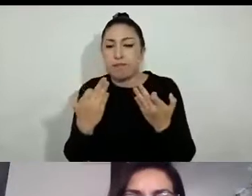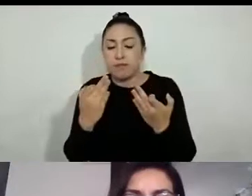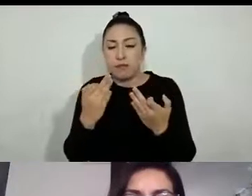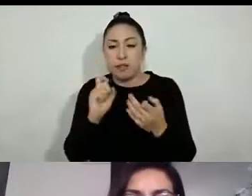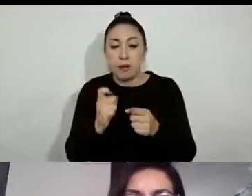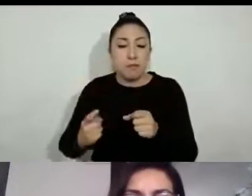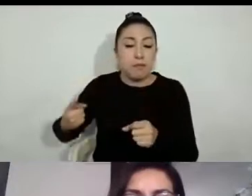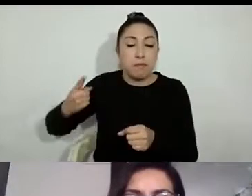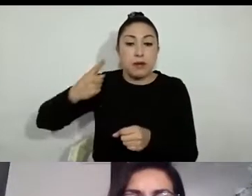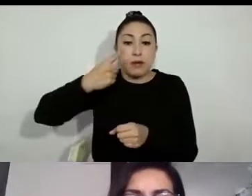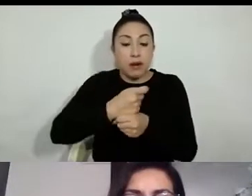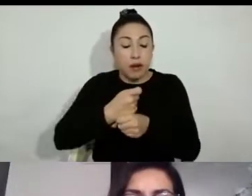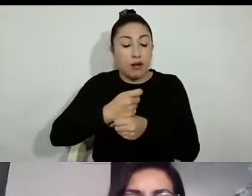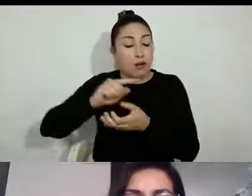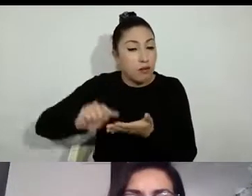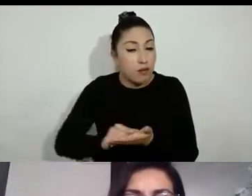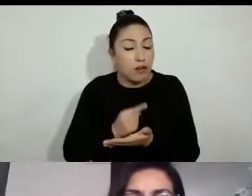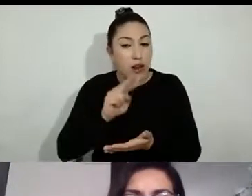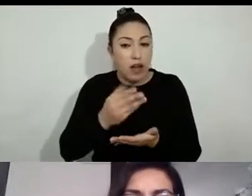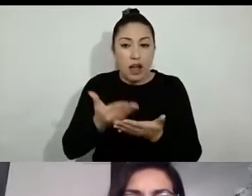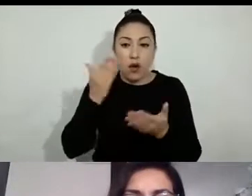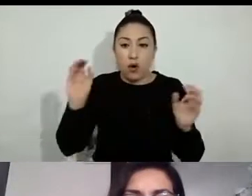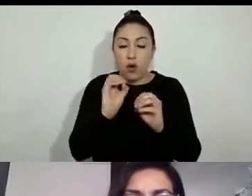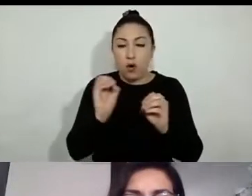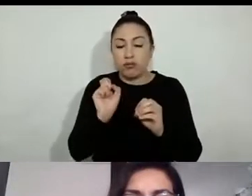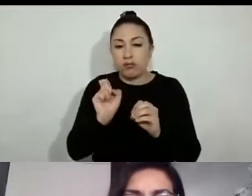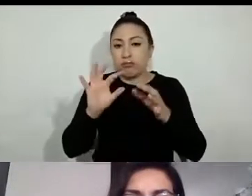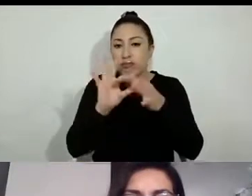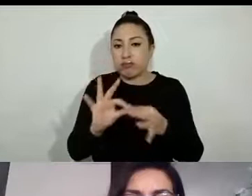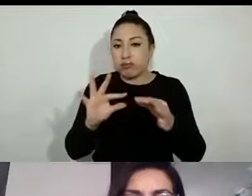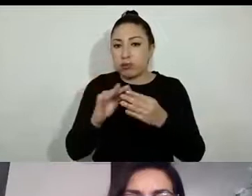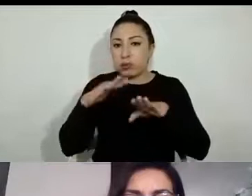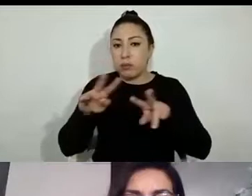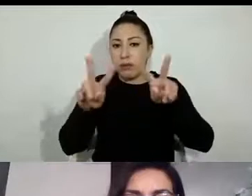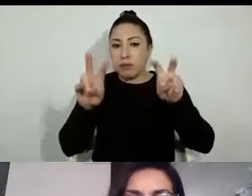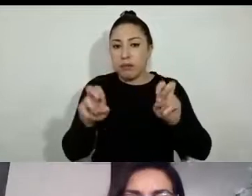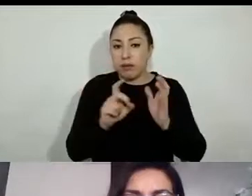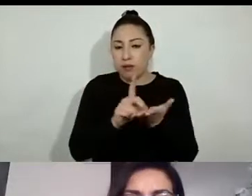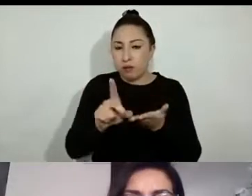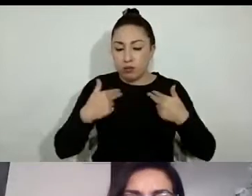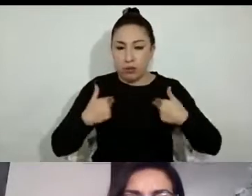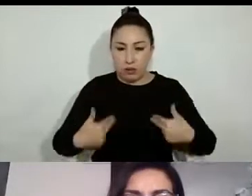habló de derechos humanos y tengo la